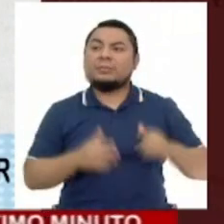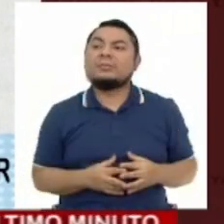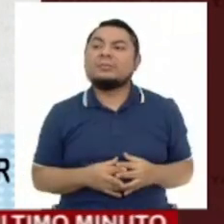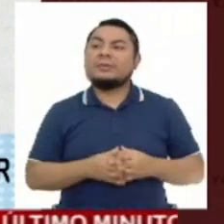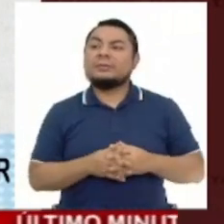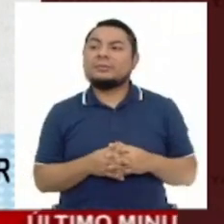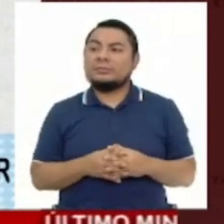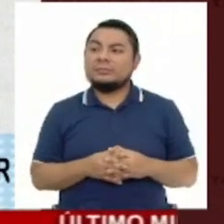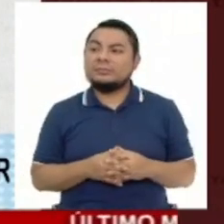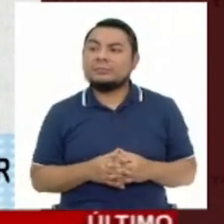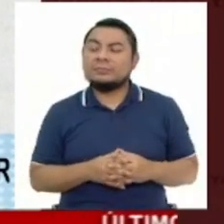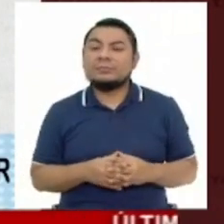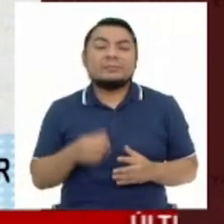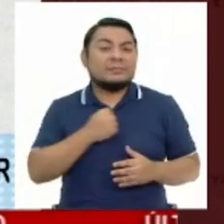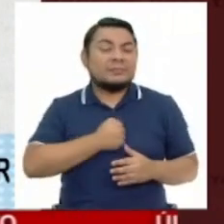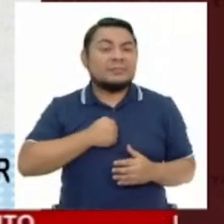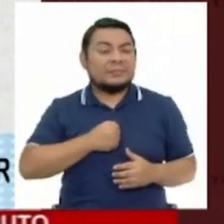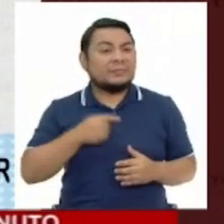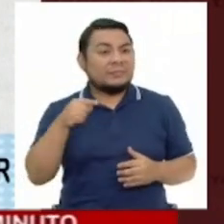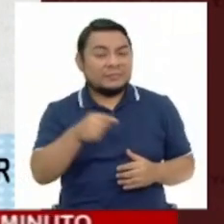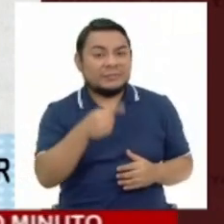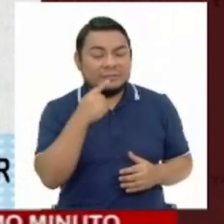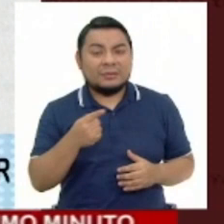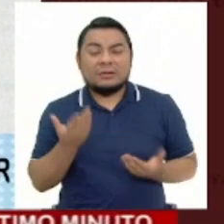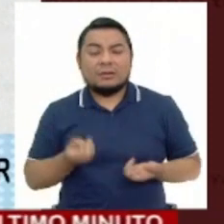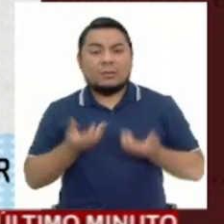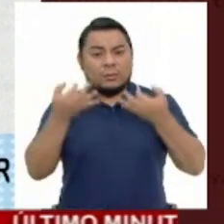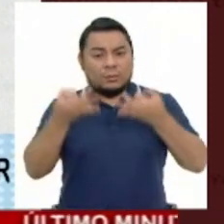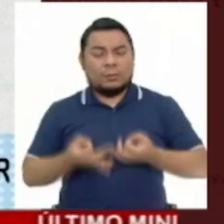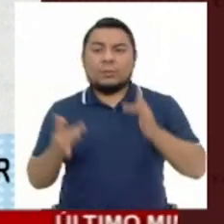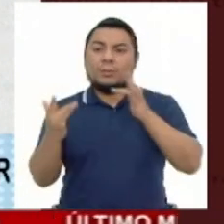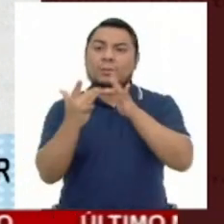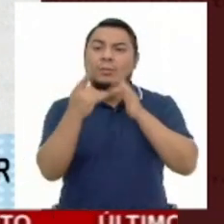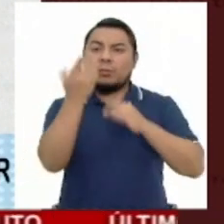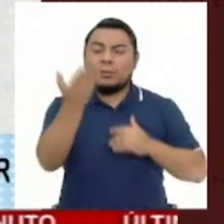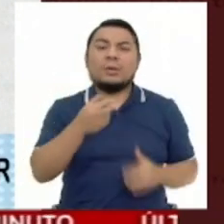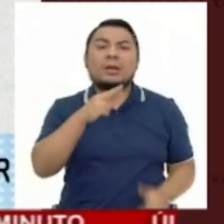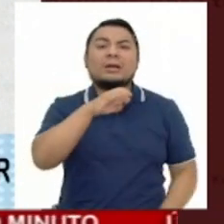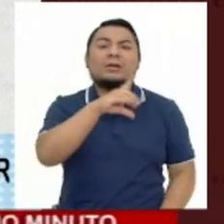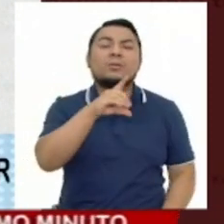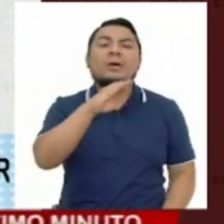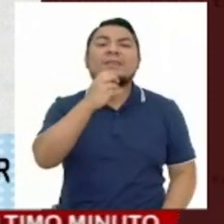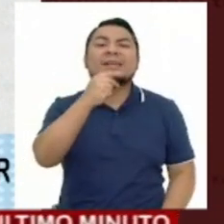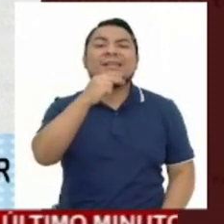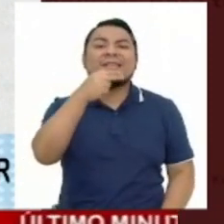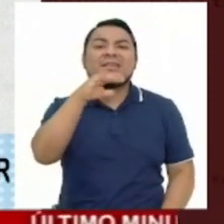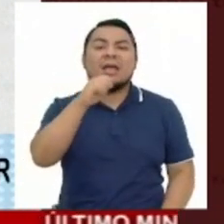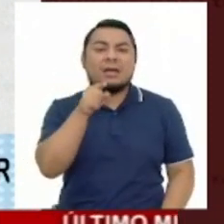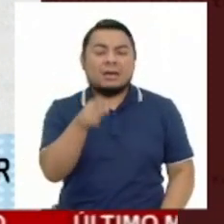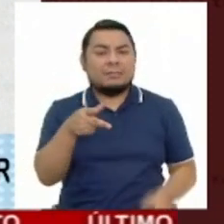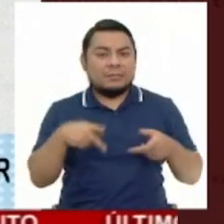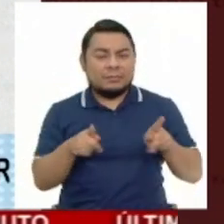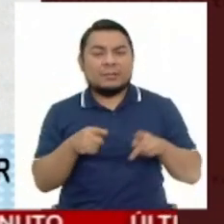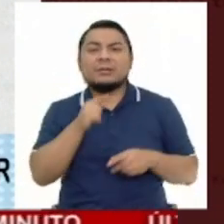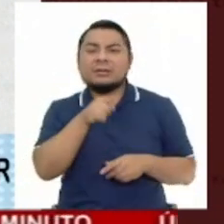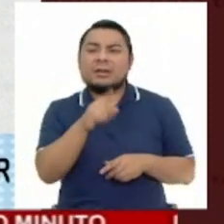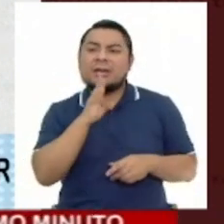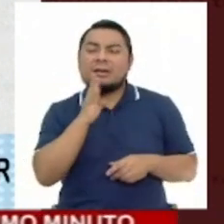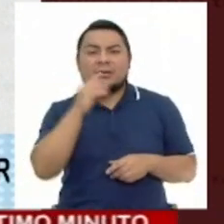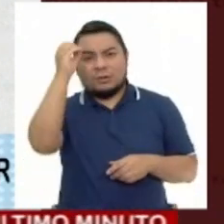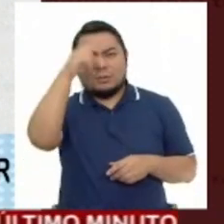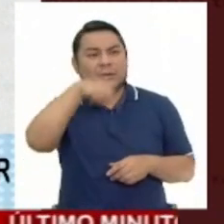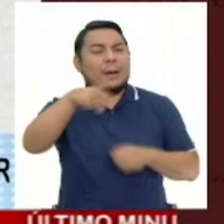Es lamentable que la Cancillería, que honraron ilustres diplomáticos como Raúl Porras Barrenechea y otros, permita la injerencia